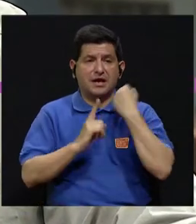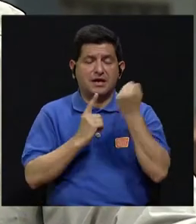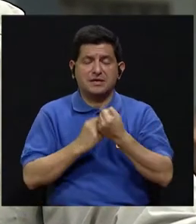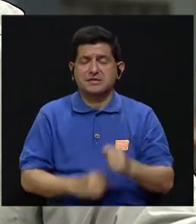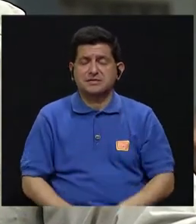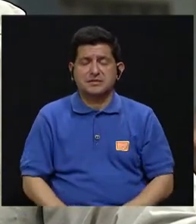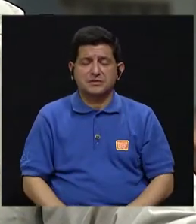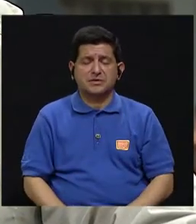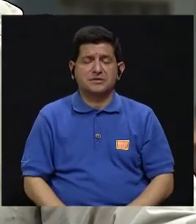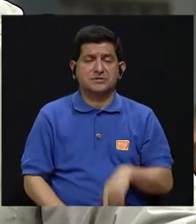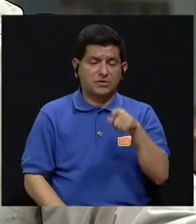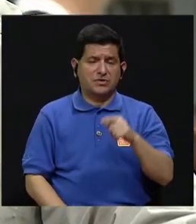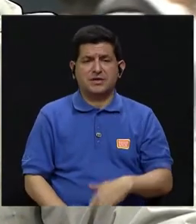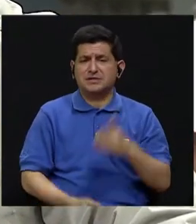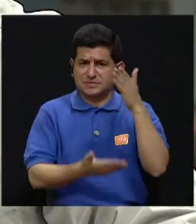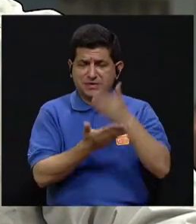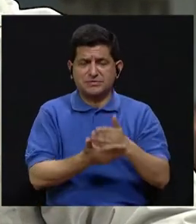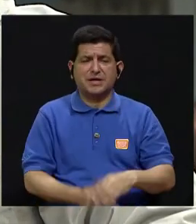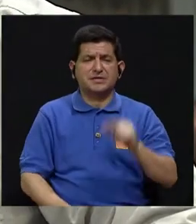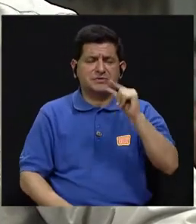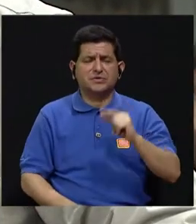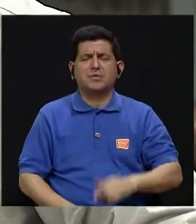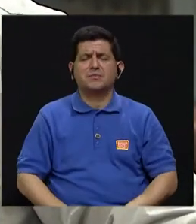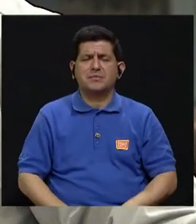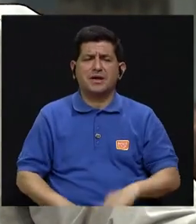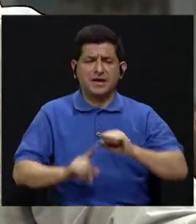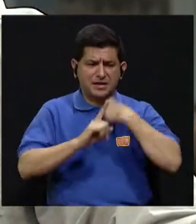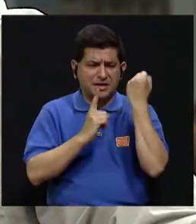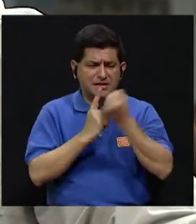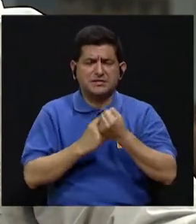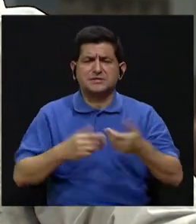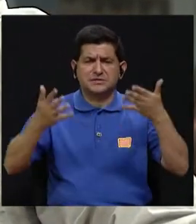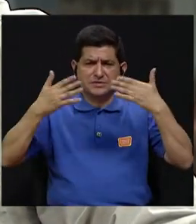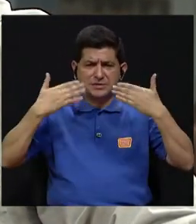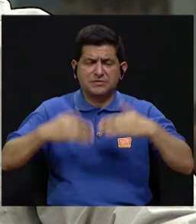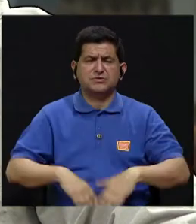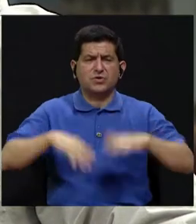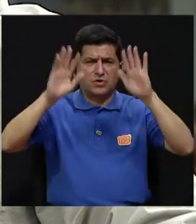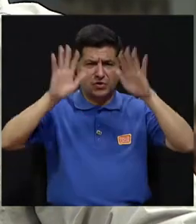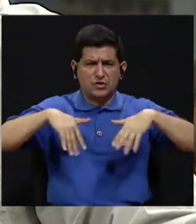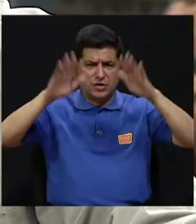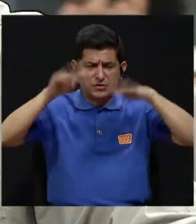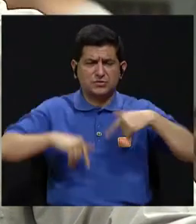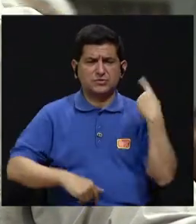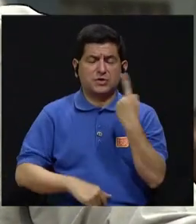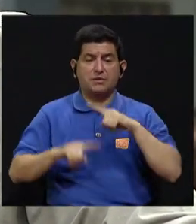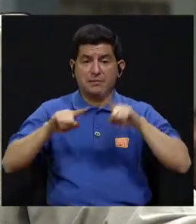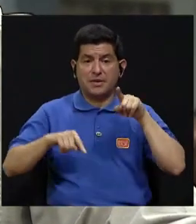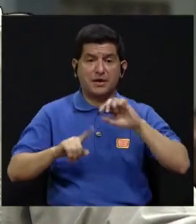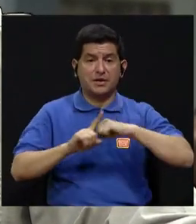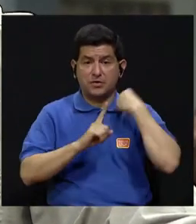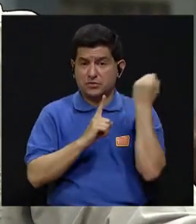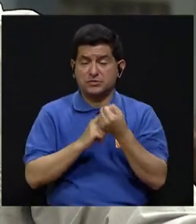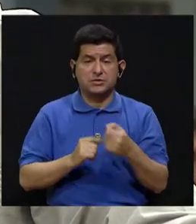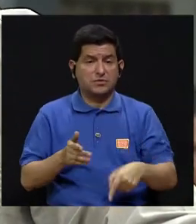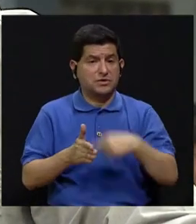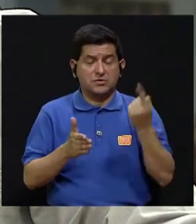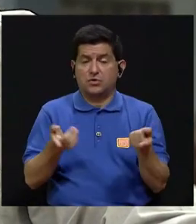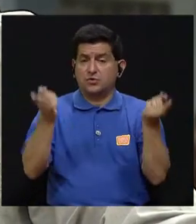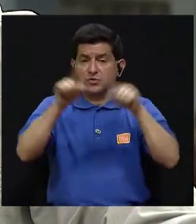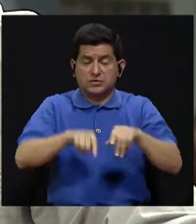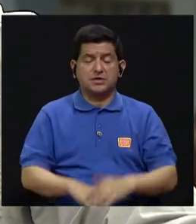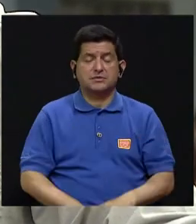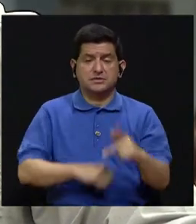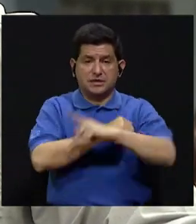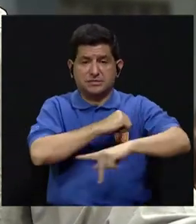estaciones tan pausadas, sino microclimas, pues aquí uno ve que llueve siempre. Pero hay unas latitudes donde eso no pasa.